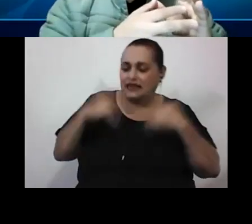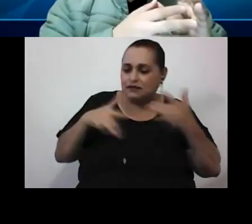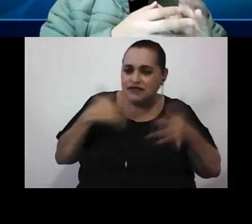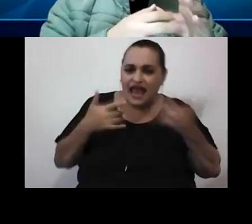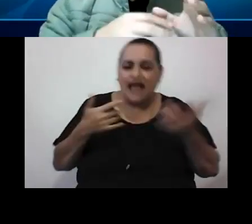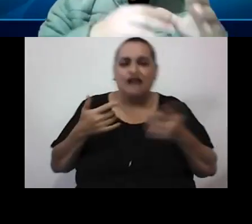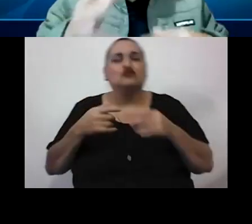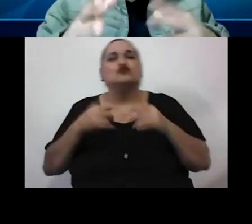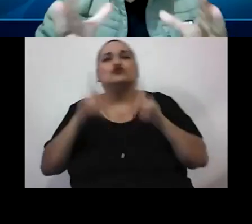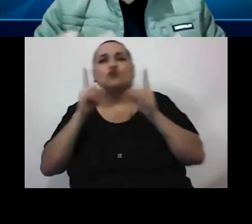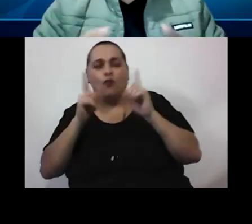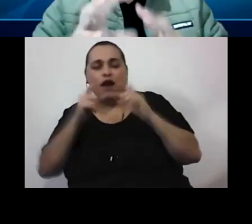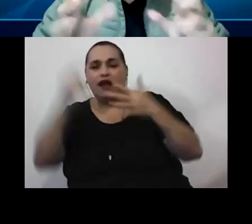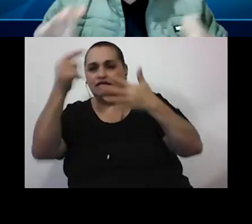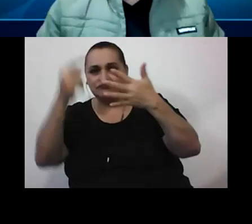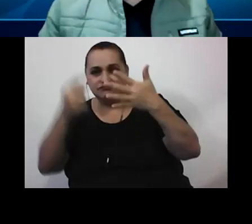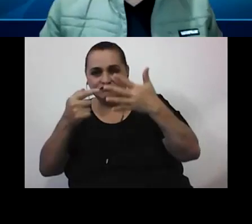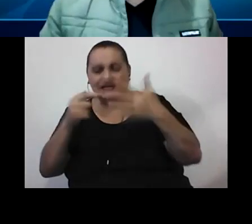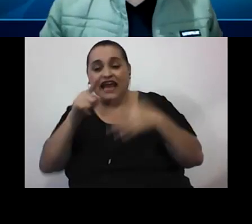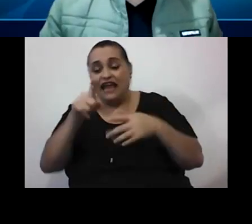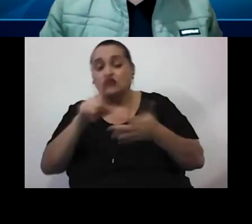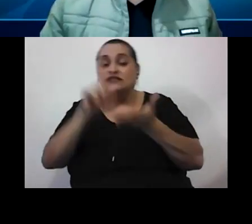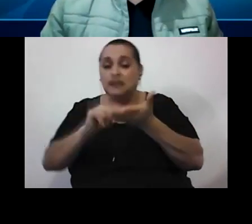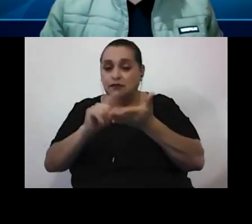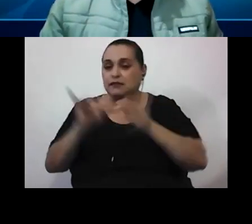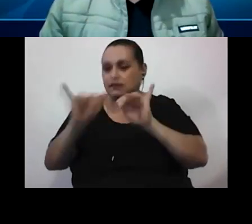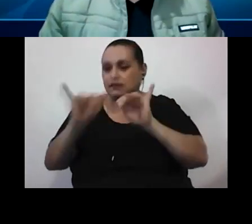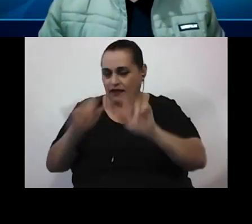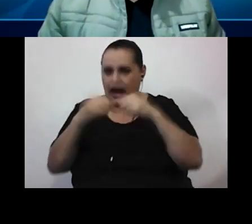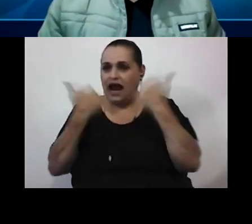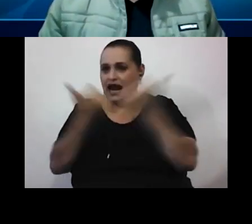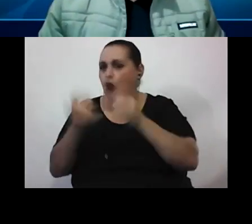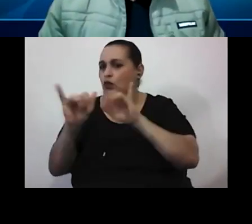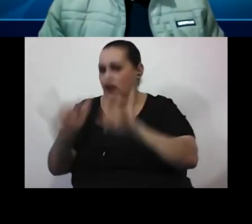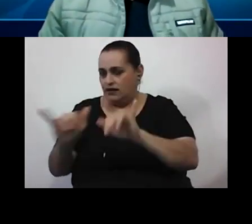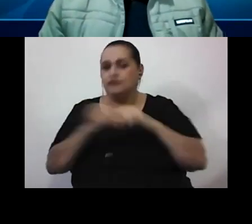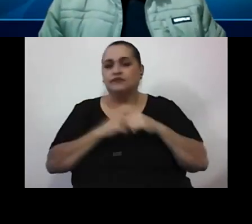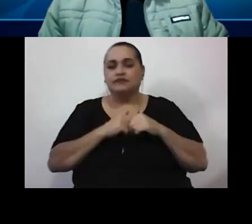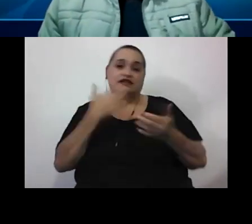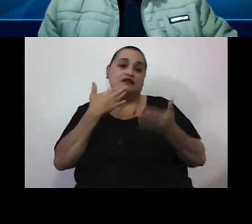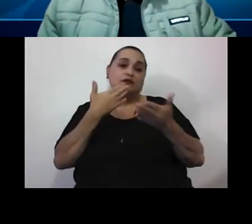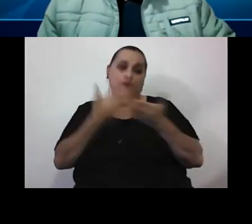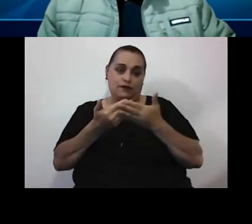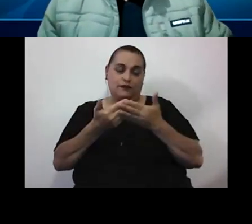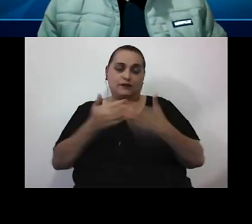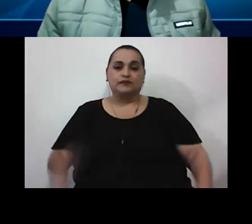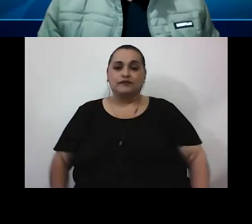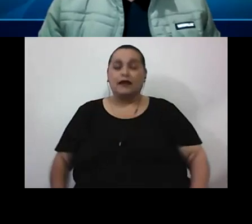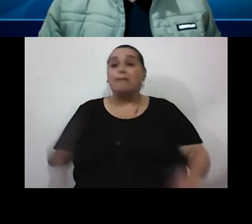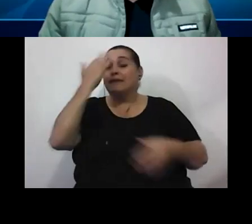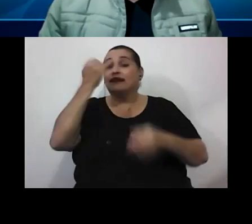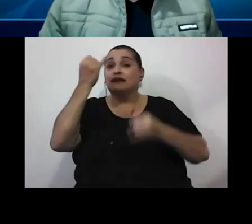momento? Eso se imprime y se tiene ahí en el aula. Y bueno, para